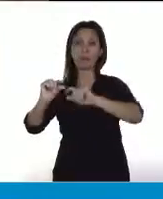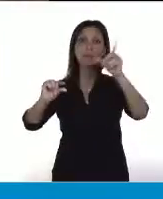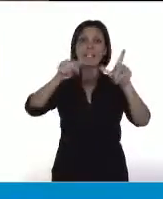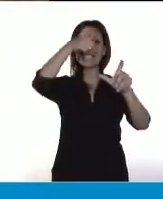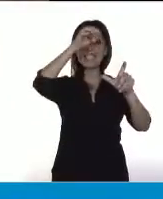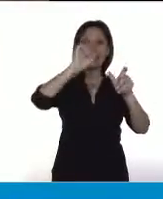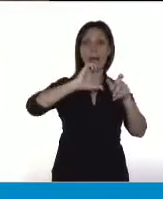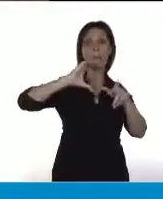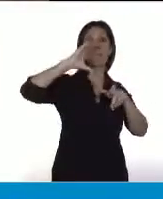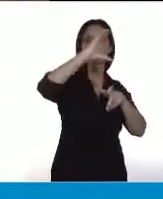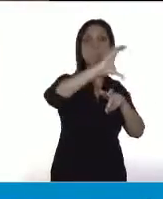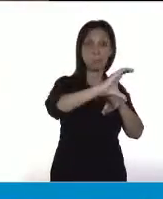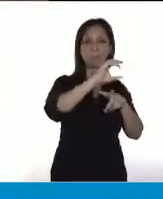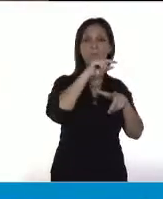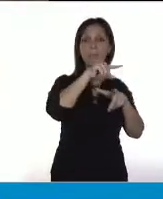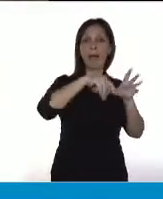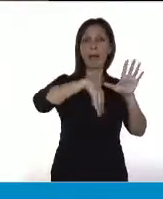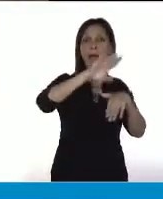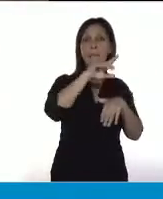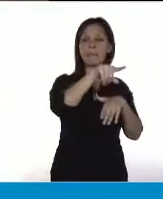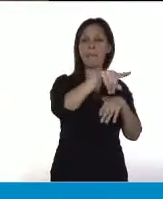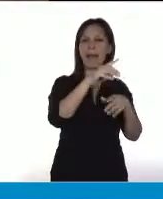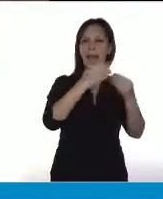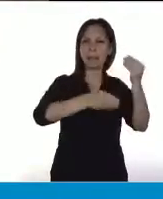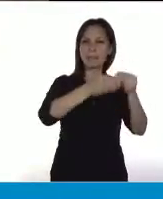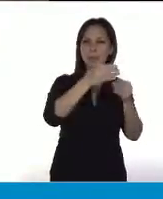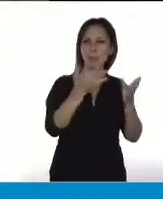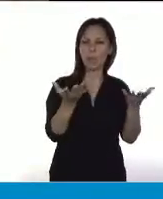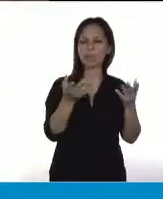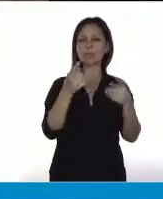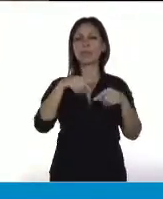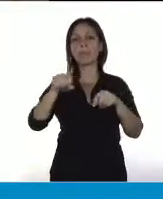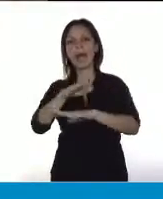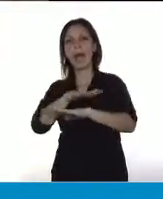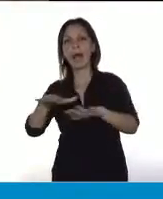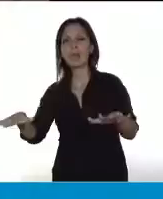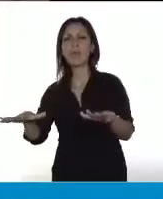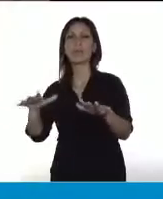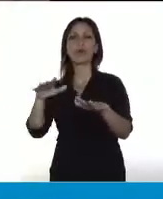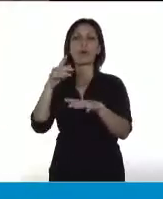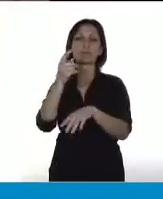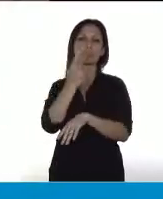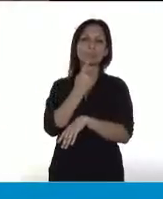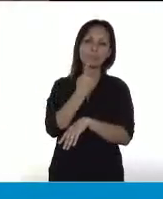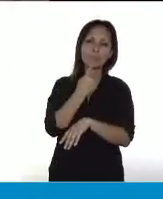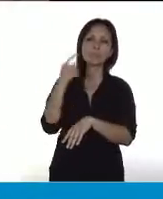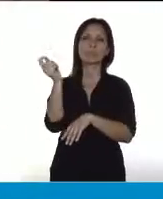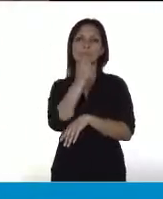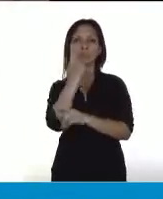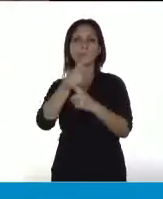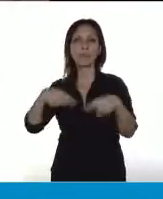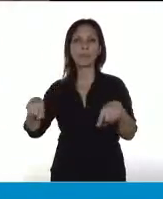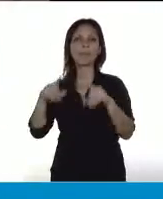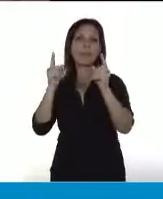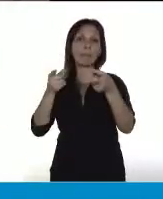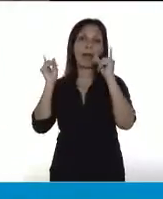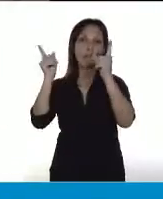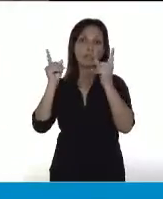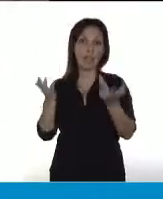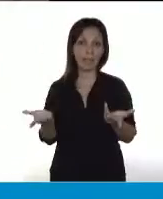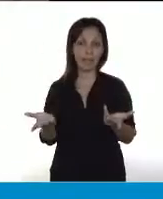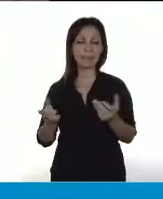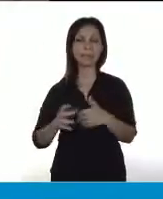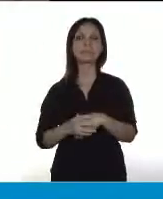el acceso a internet de los alumnos, de las alumnas, también para los y las docentes, y